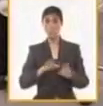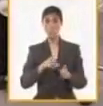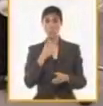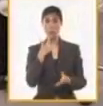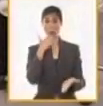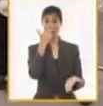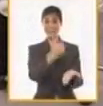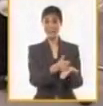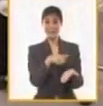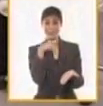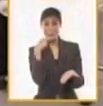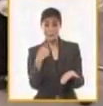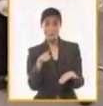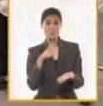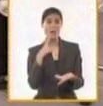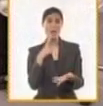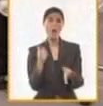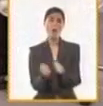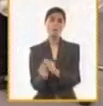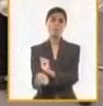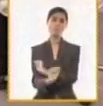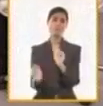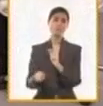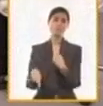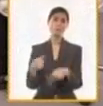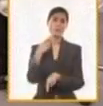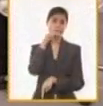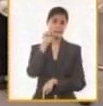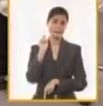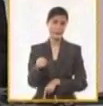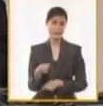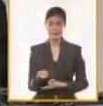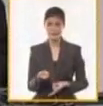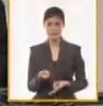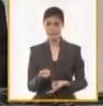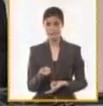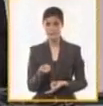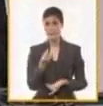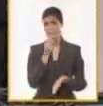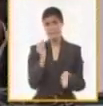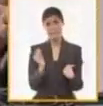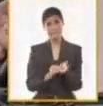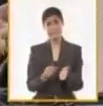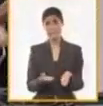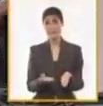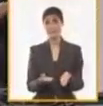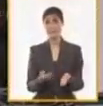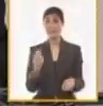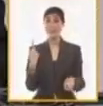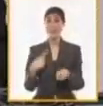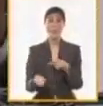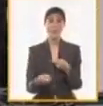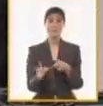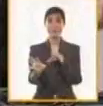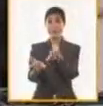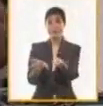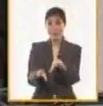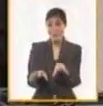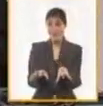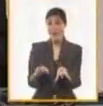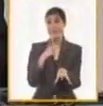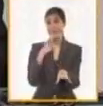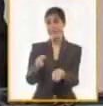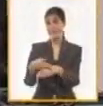uno de los mayores bombardeos de los últimos meses, y junto con Kiev algunas otras ciudades como